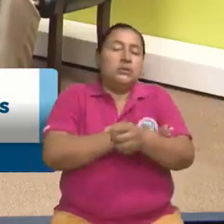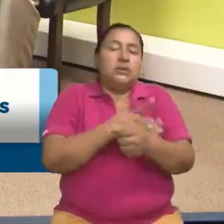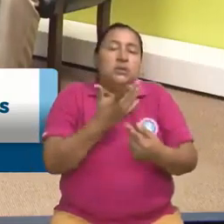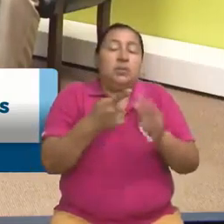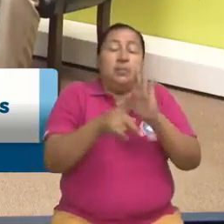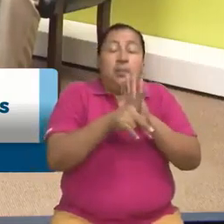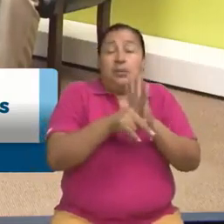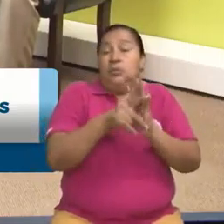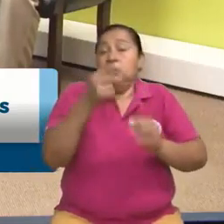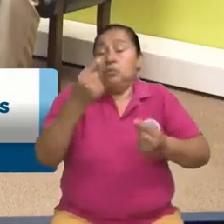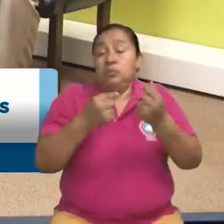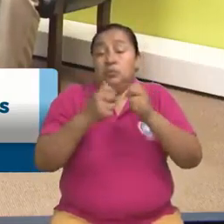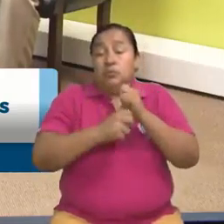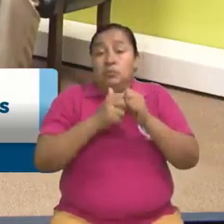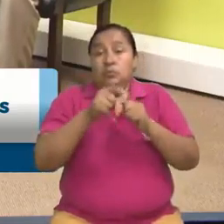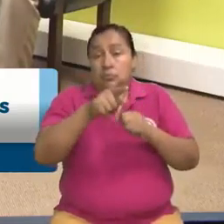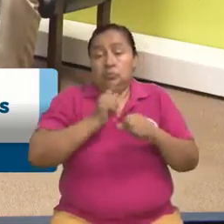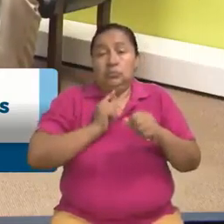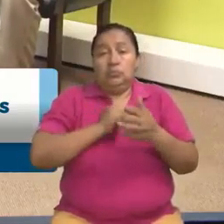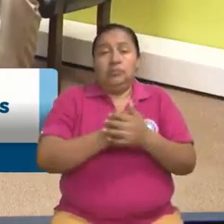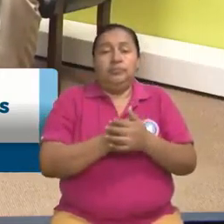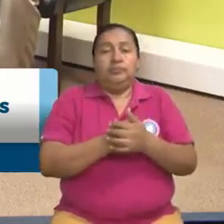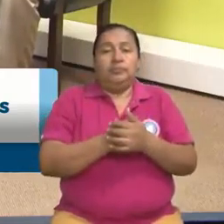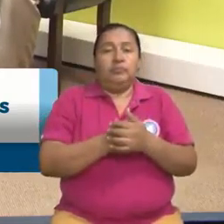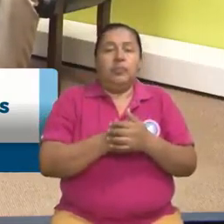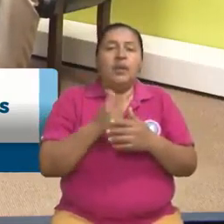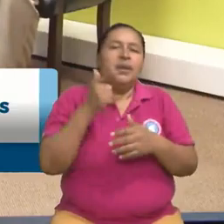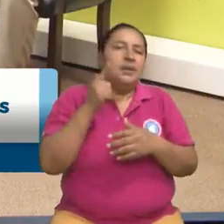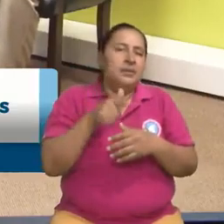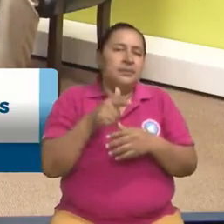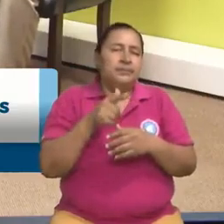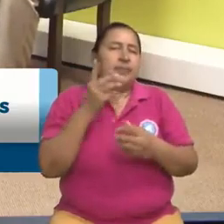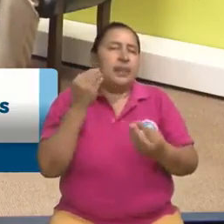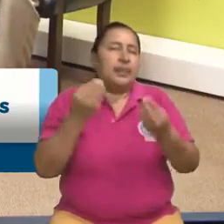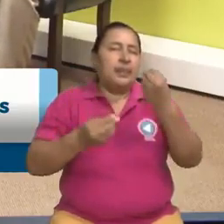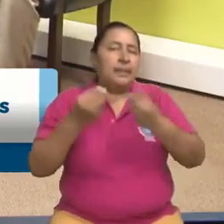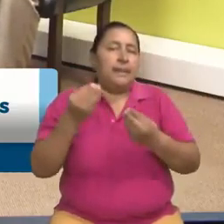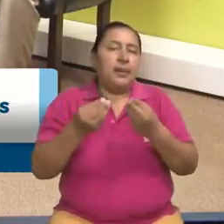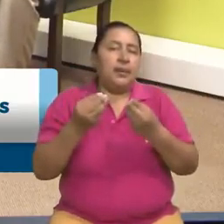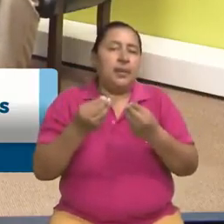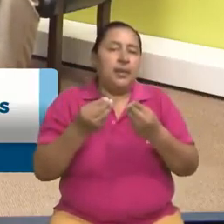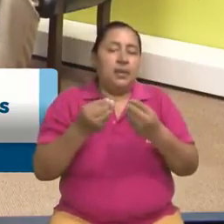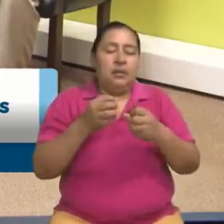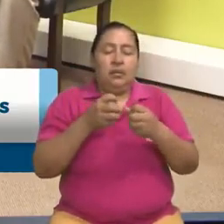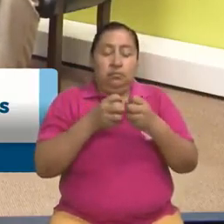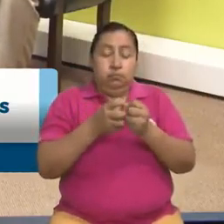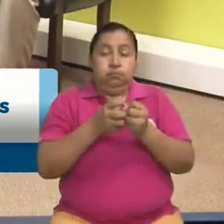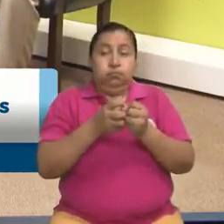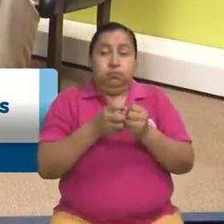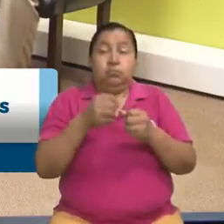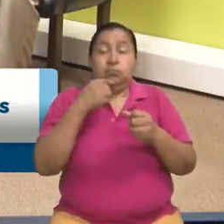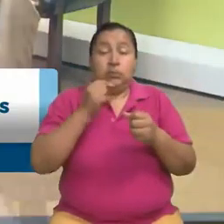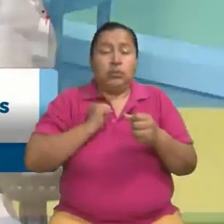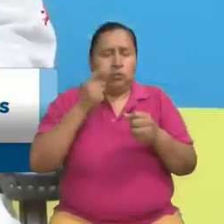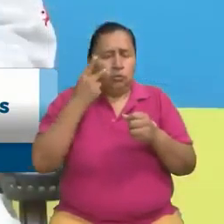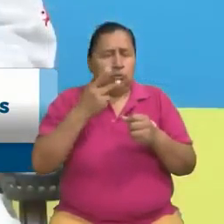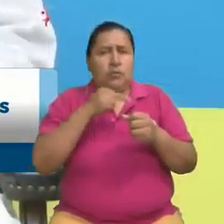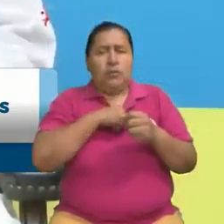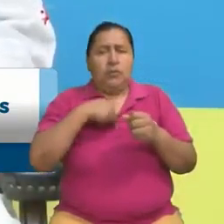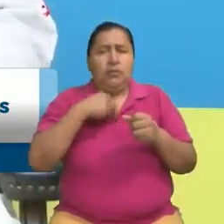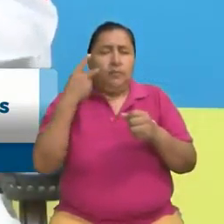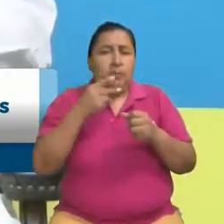riesgos en este tipo de cardiopatía? Eso va a depender del tamaño que tenga el defecto. Es la que nosotros vemos con más